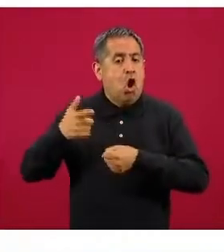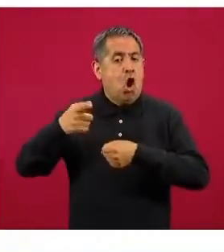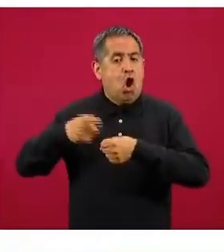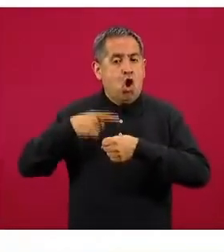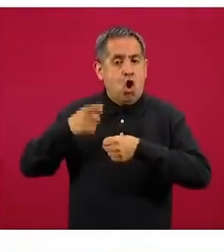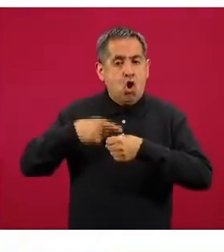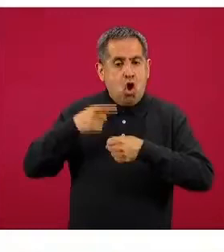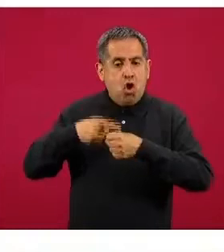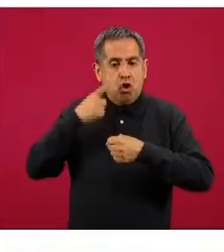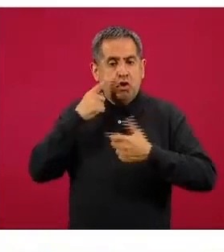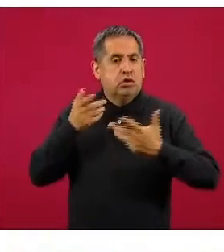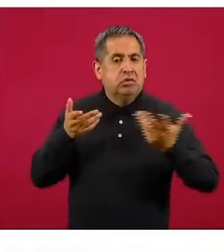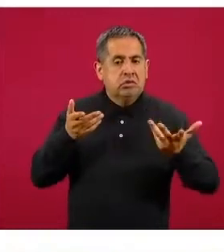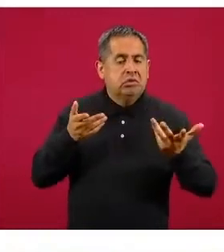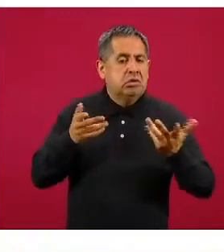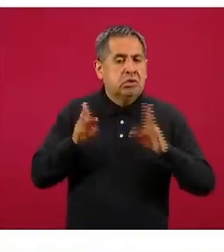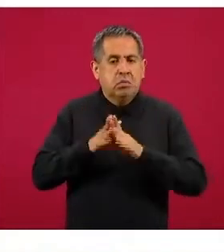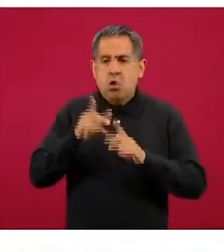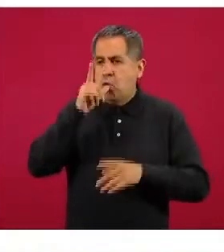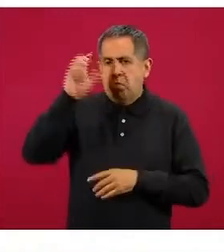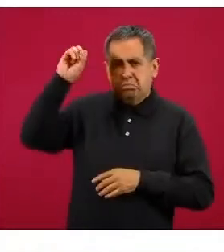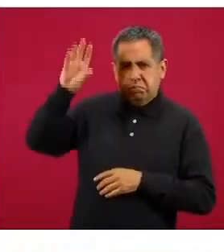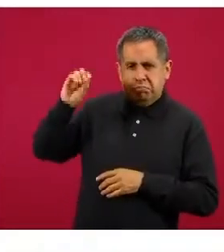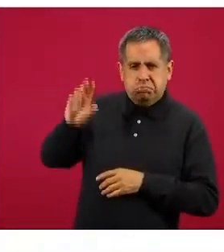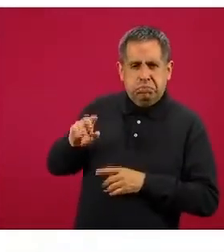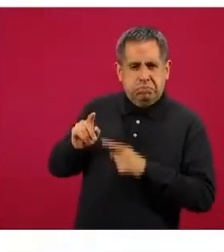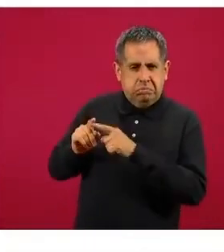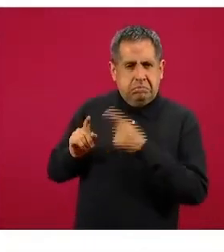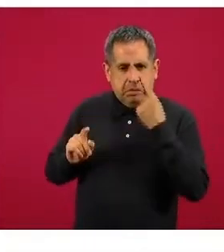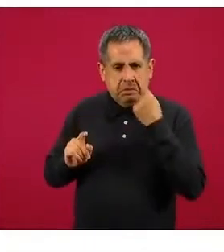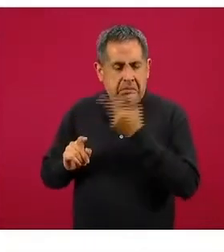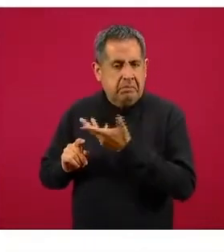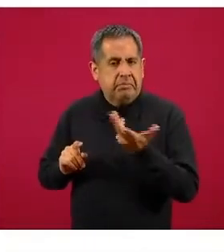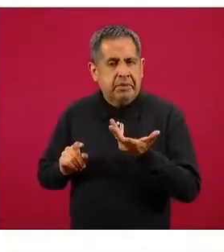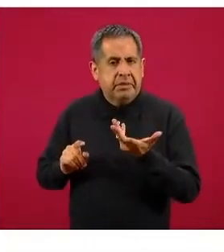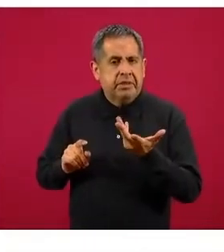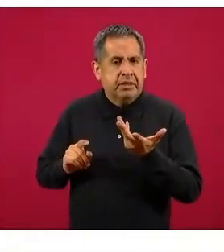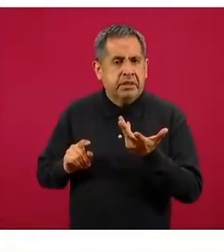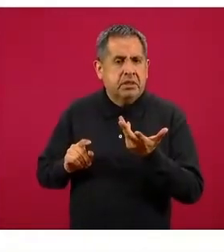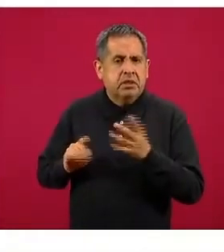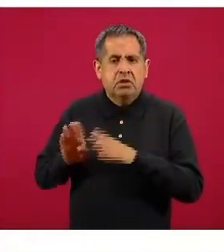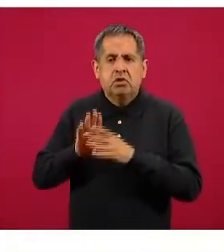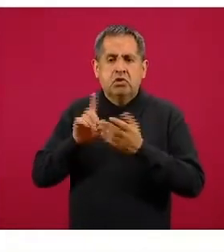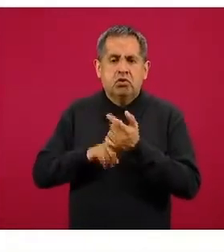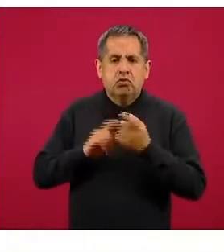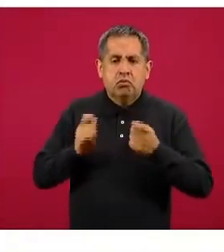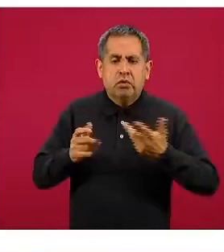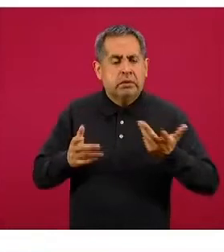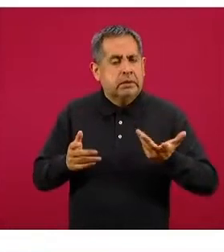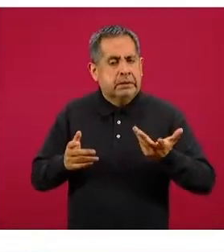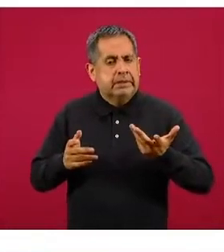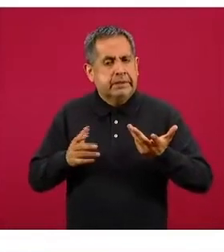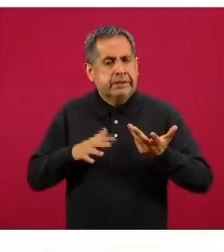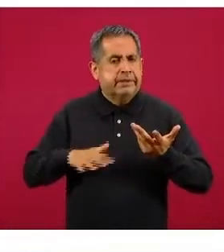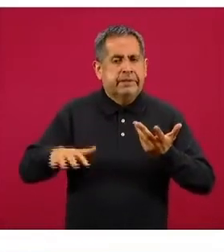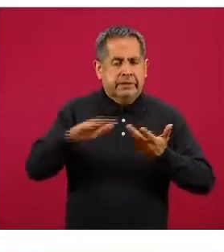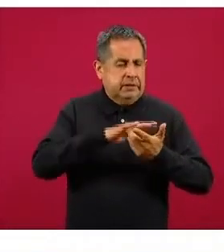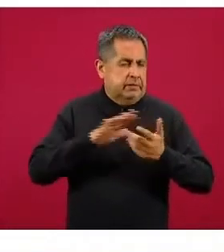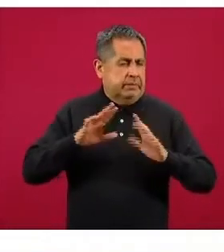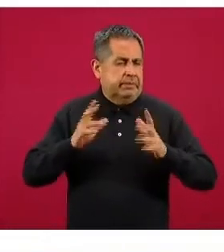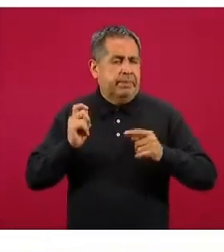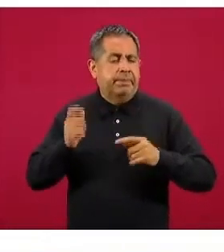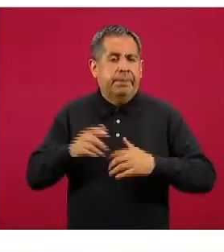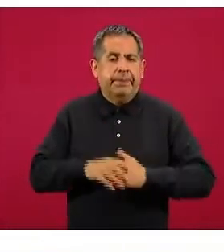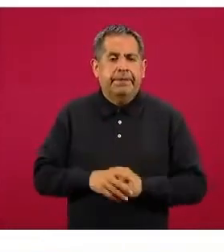en el que el semáforo se tiene en cada uno de estas entidades